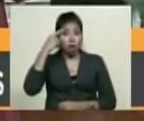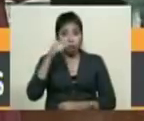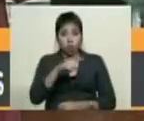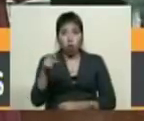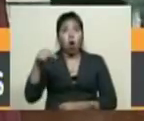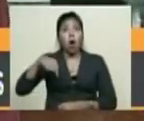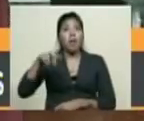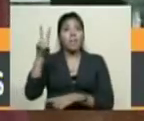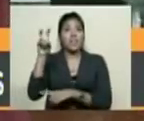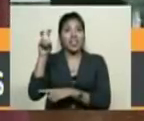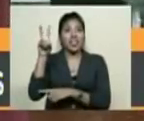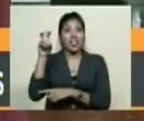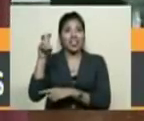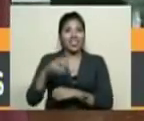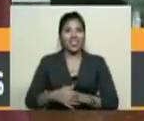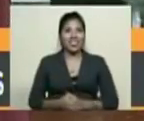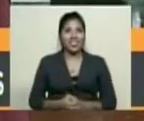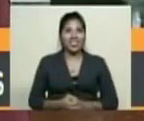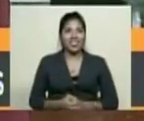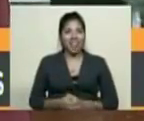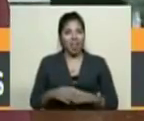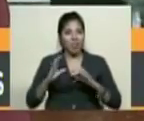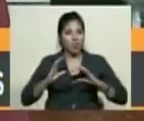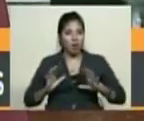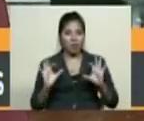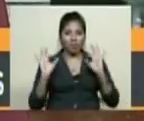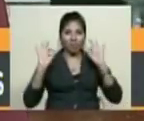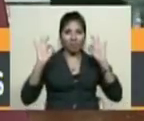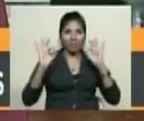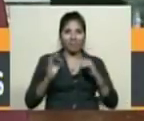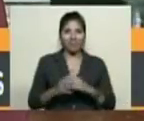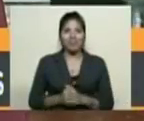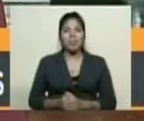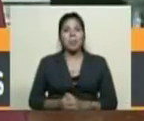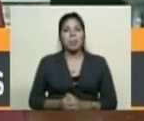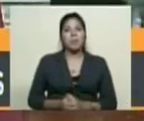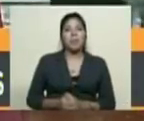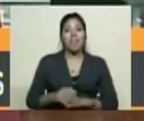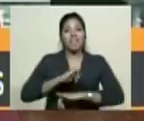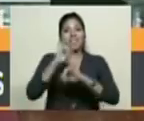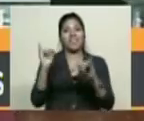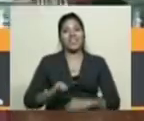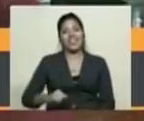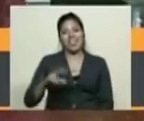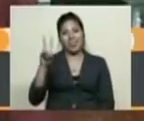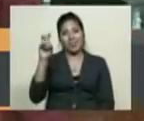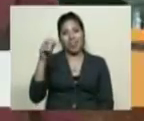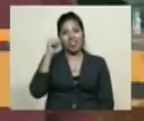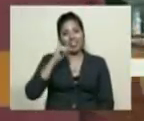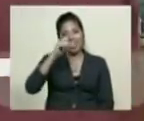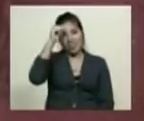viernes y el cuerpo lo sabe. Que tengan buen viernes, buen fin de semana, que Dios los bendiga.